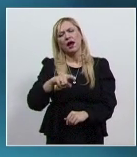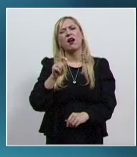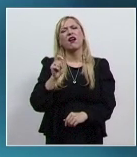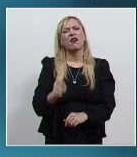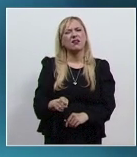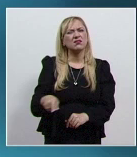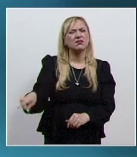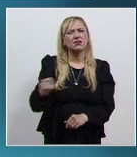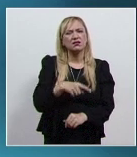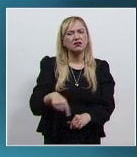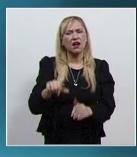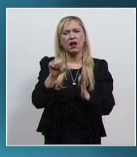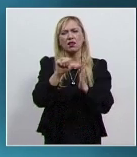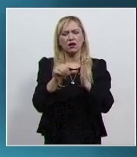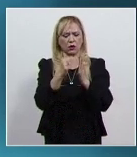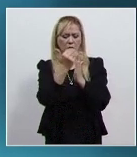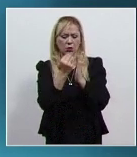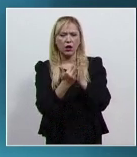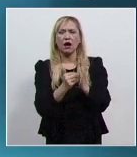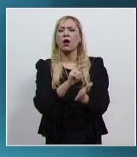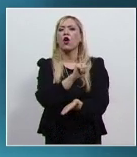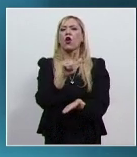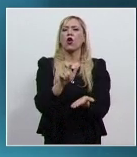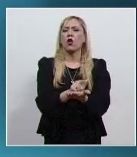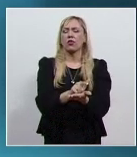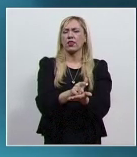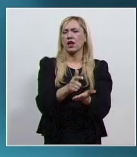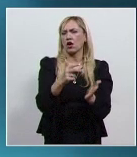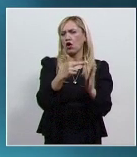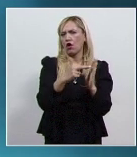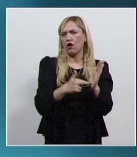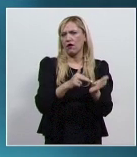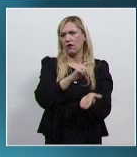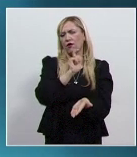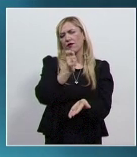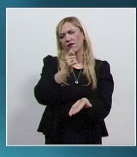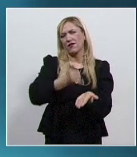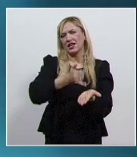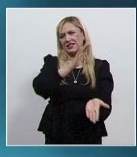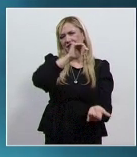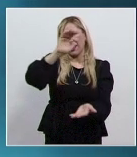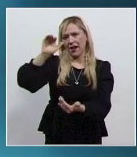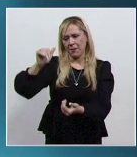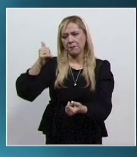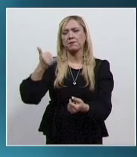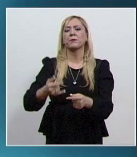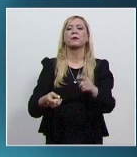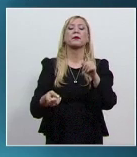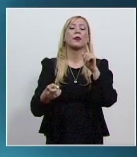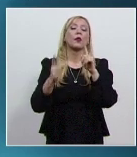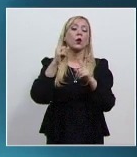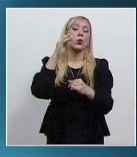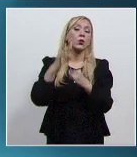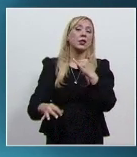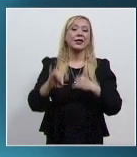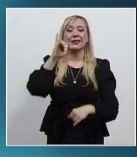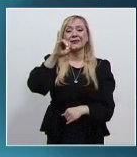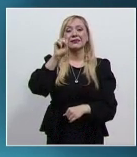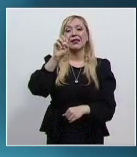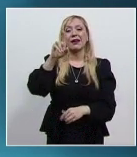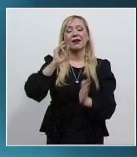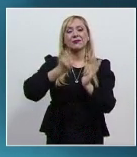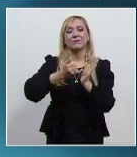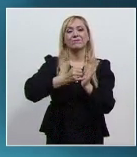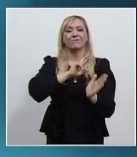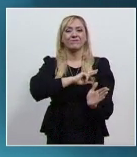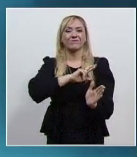previstos en diversos artículos del Código Fiscal de la Federación y una más relacionada con el impuesto sobre la renta y las disposiciones